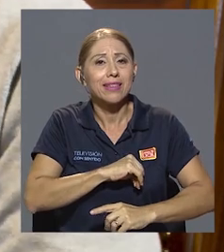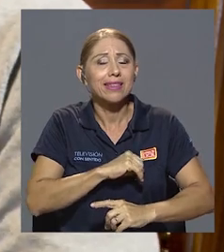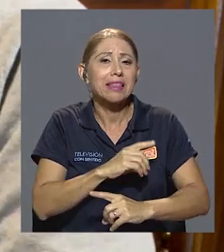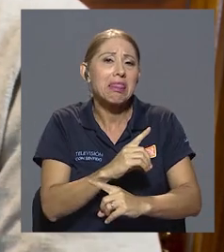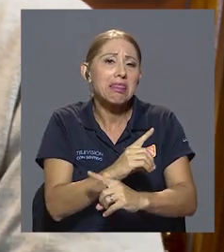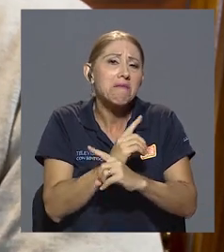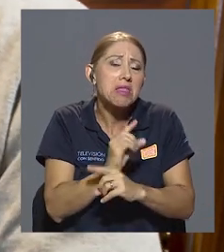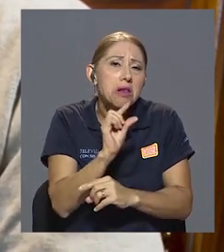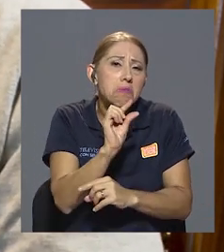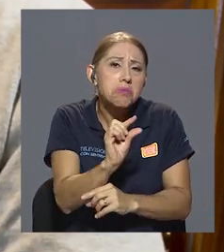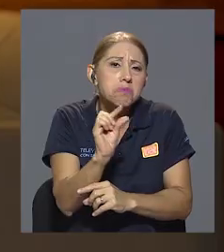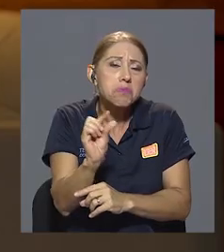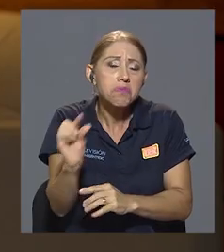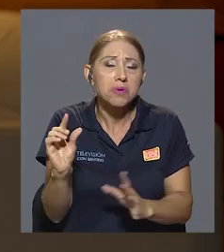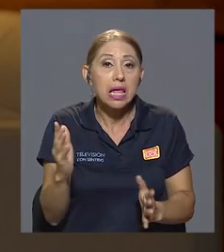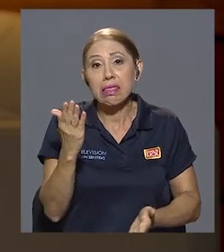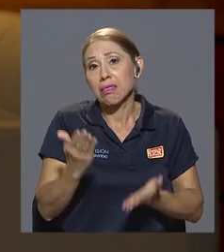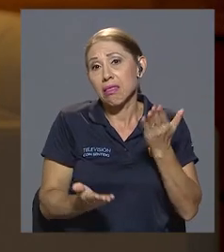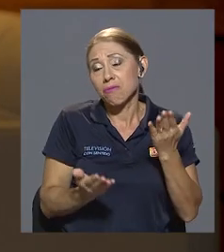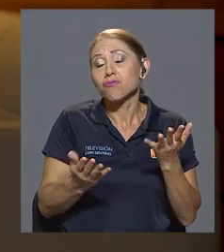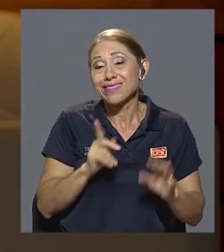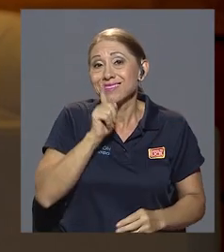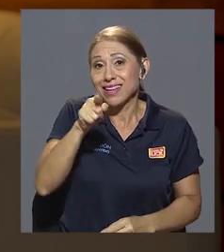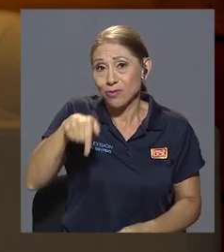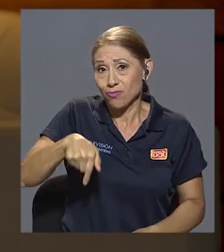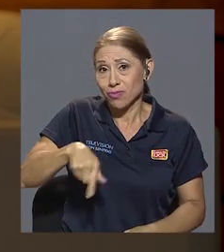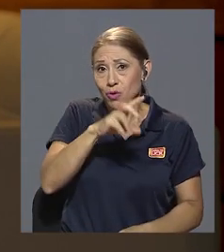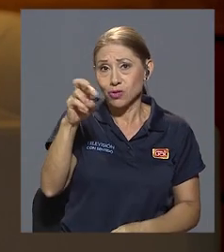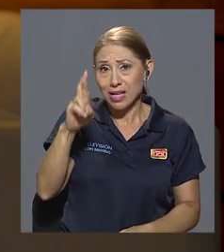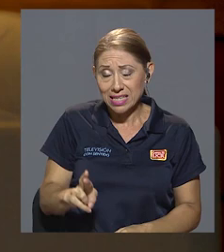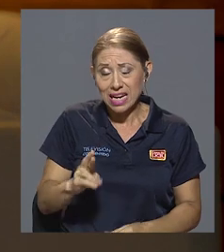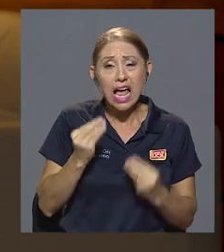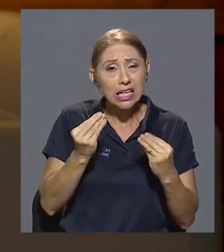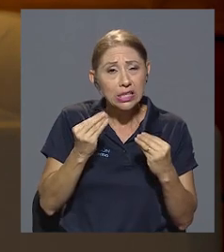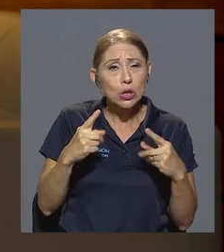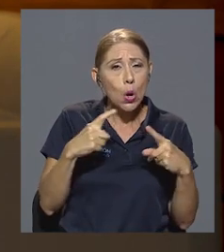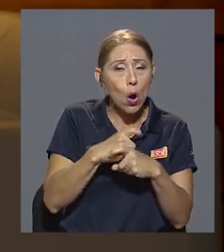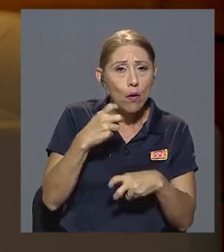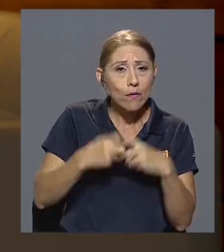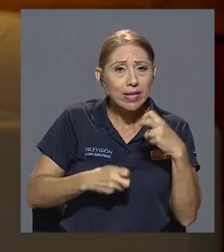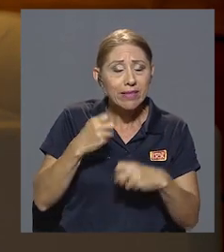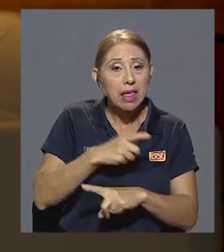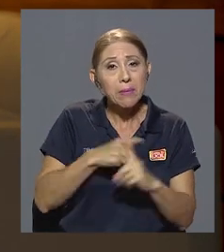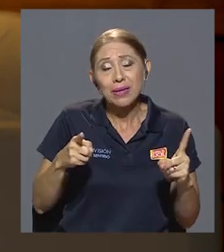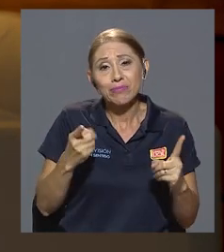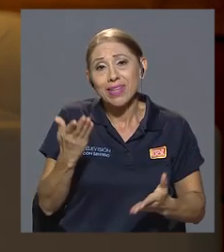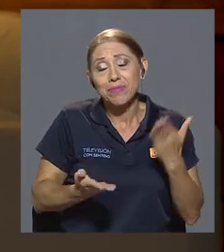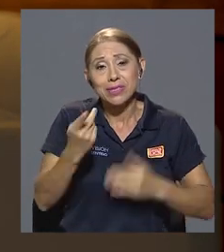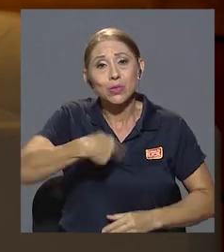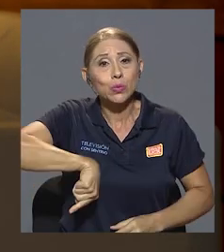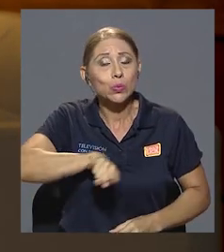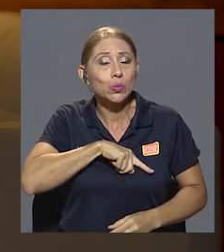mínimos tal vez eso sí bien en costa rica hay una conflictiva importante a lo mejor no tenemos